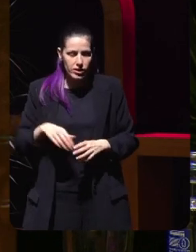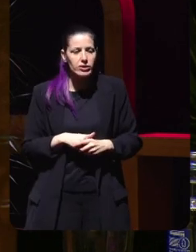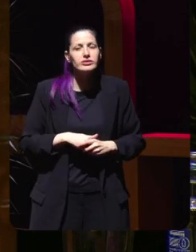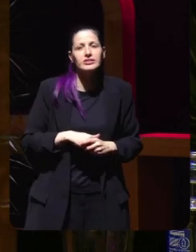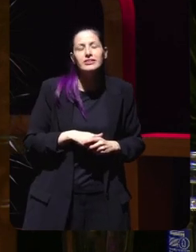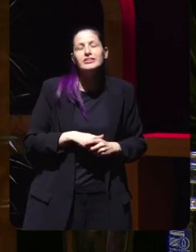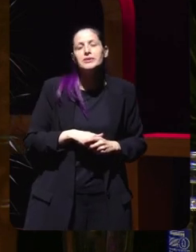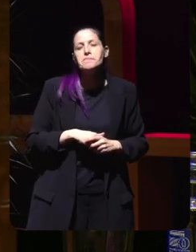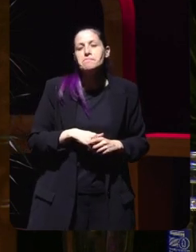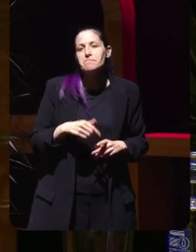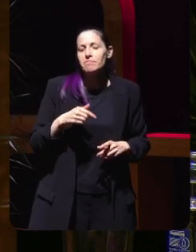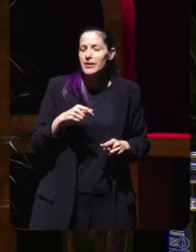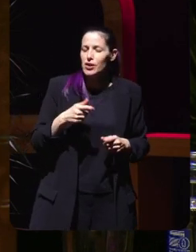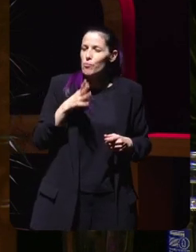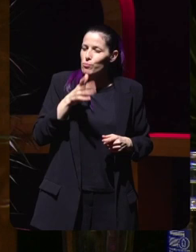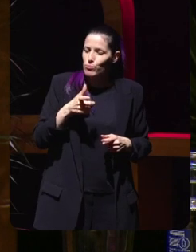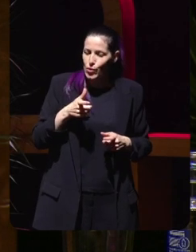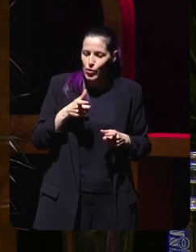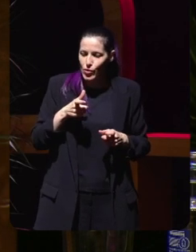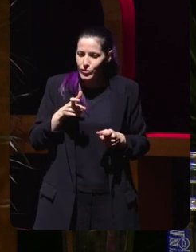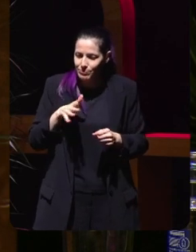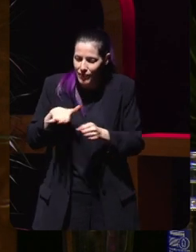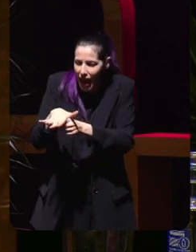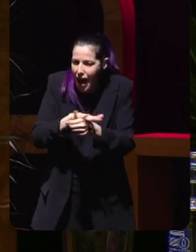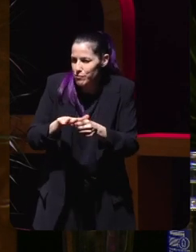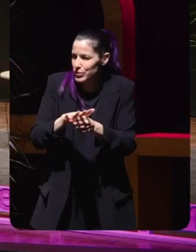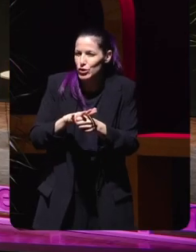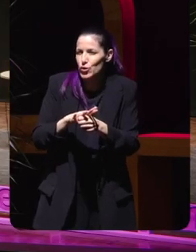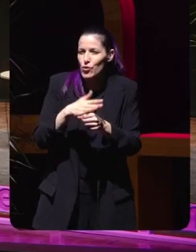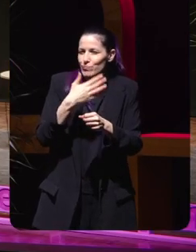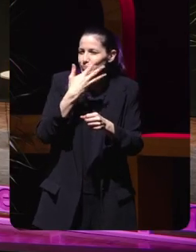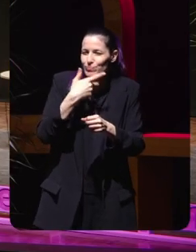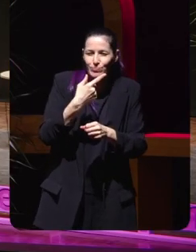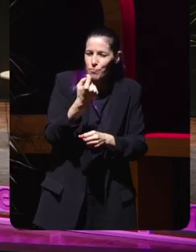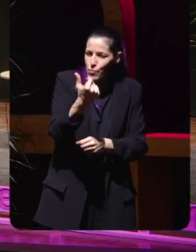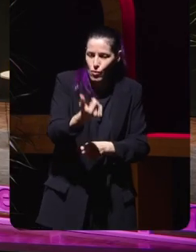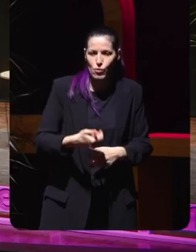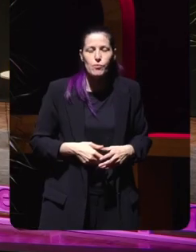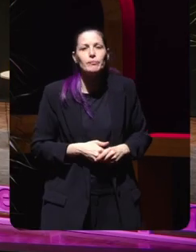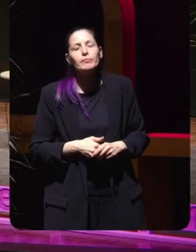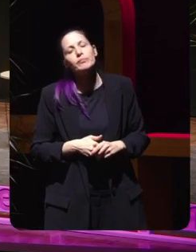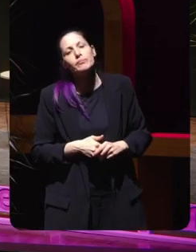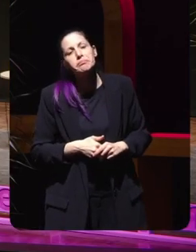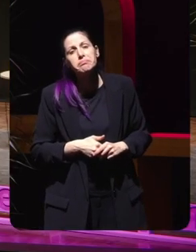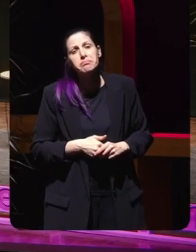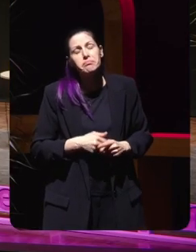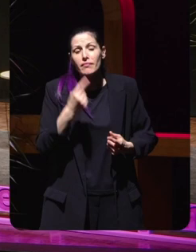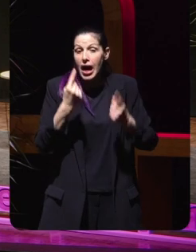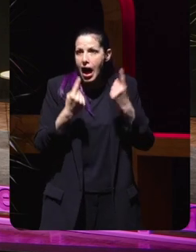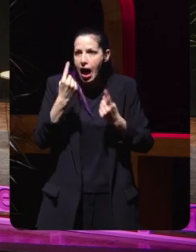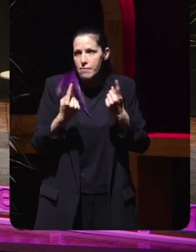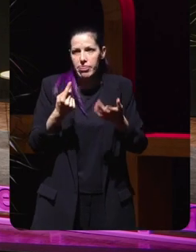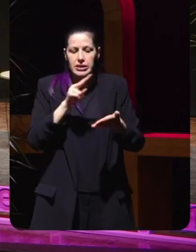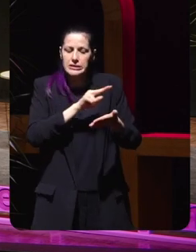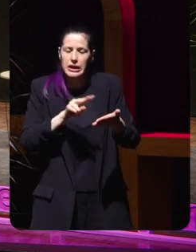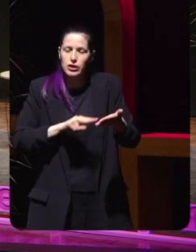promocionarme no pero que aún he ido bastante desconocido que a veces Pues tampoco se fisan